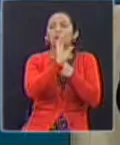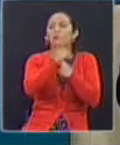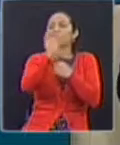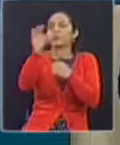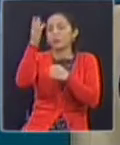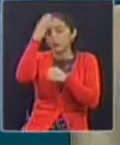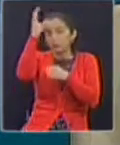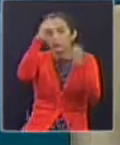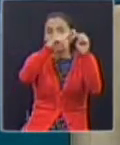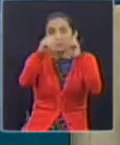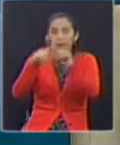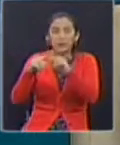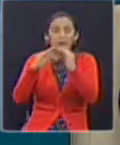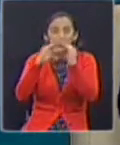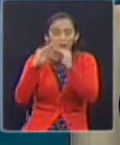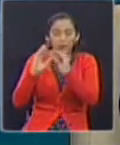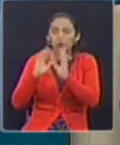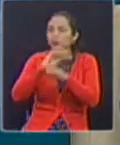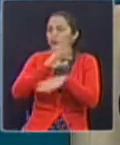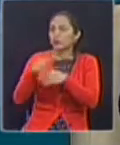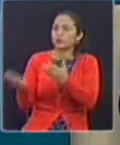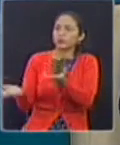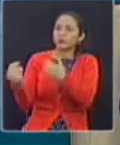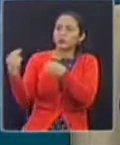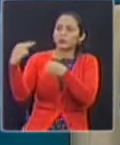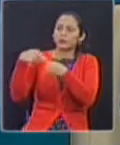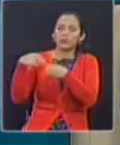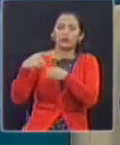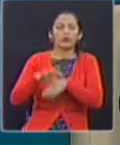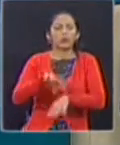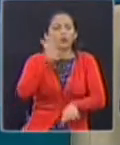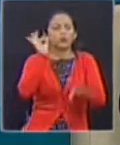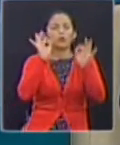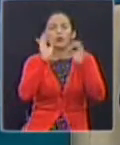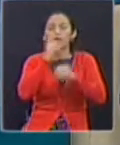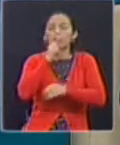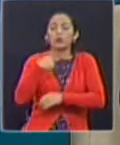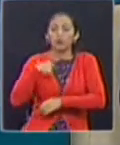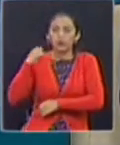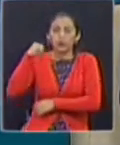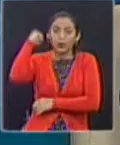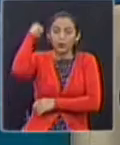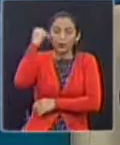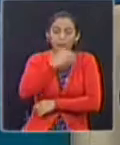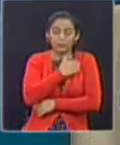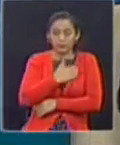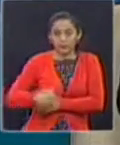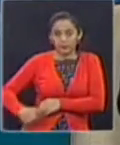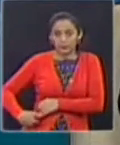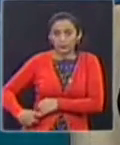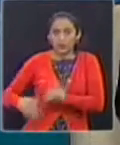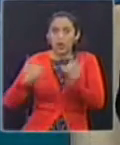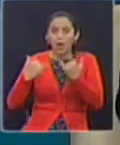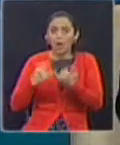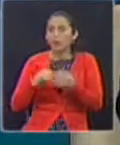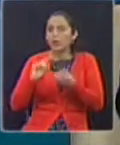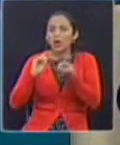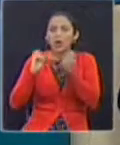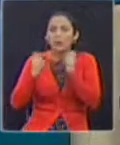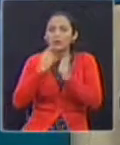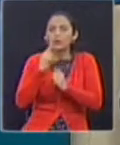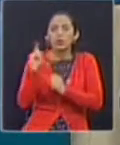Cultura. Ahora ya al final, para el presidente nacional, solamente votan los directores de los